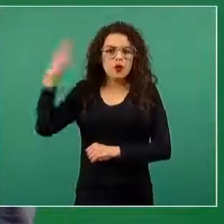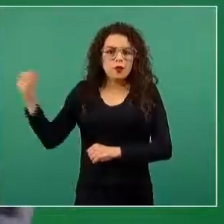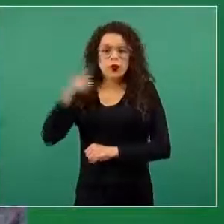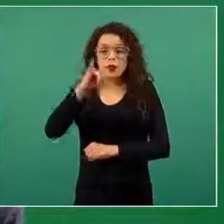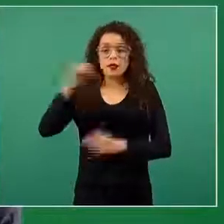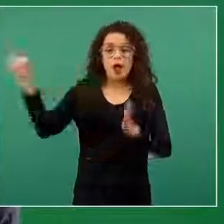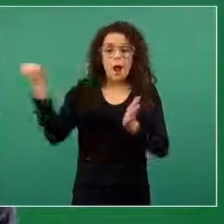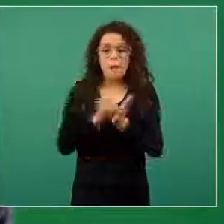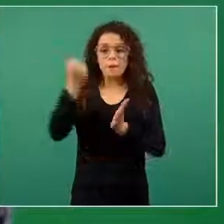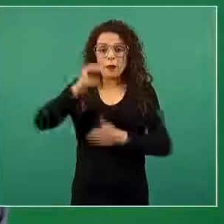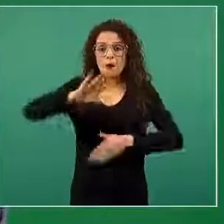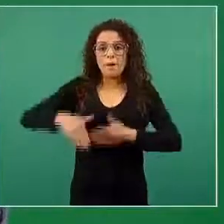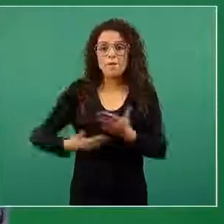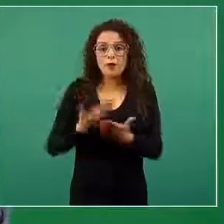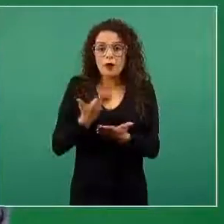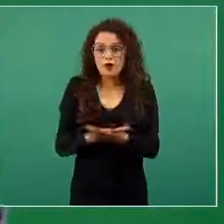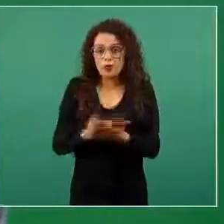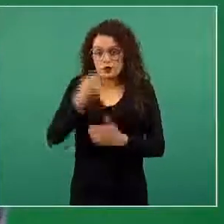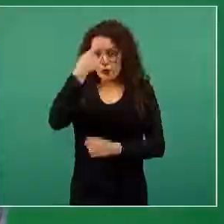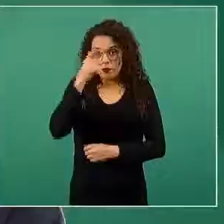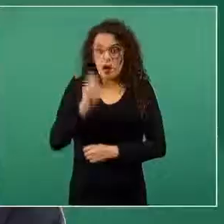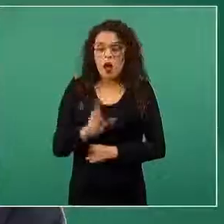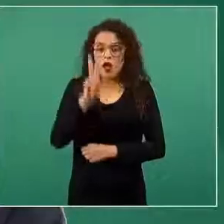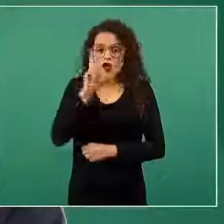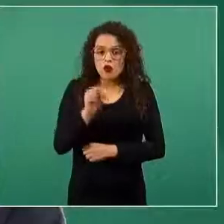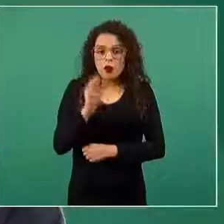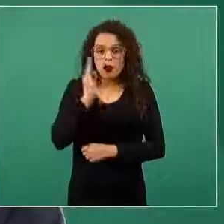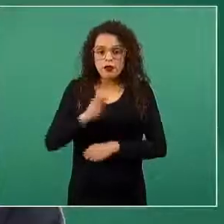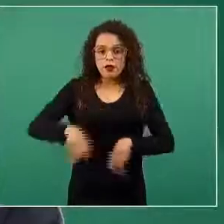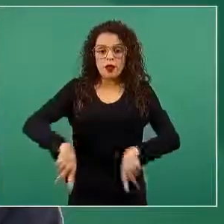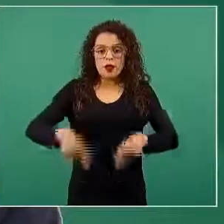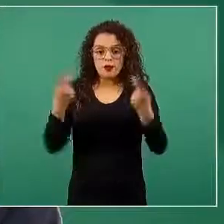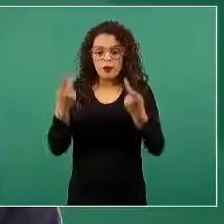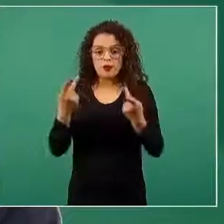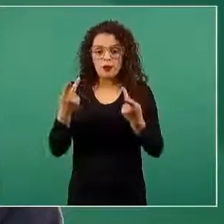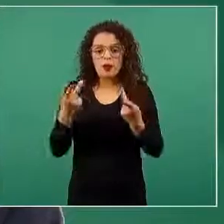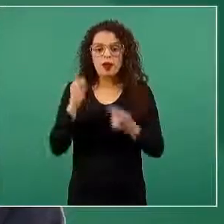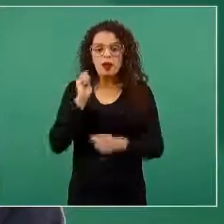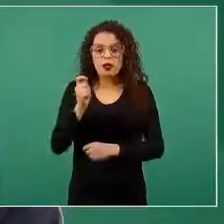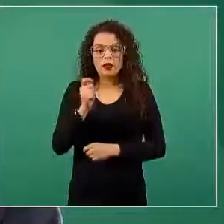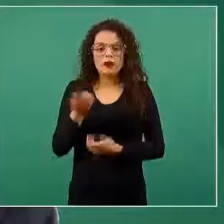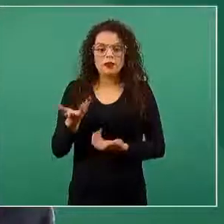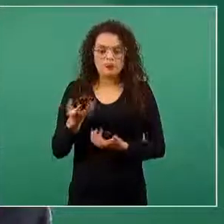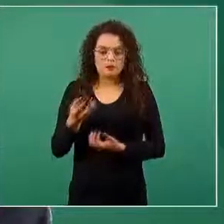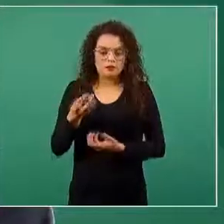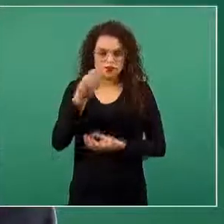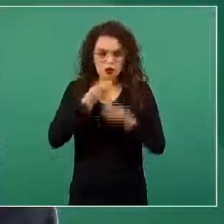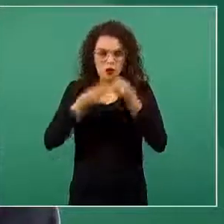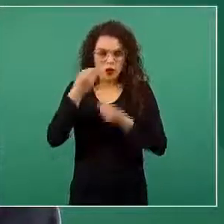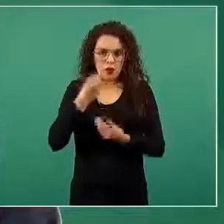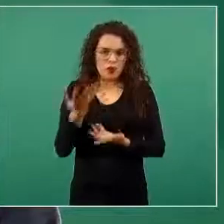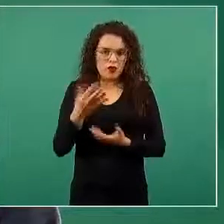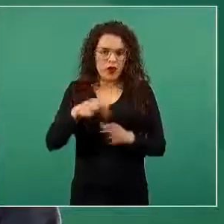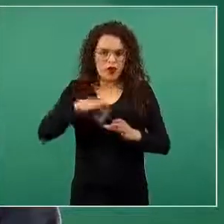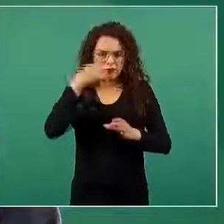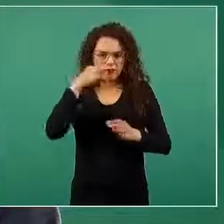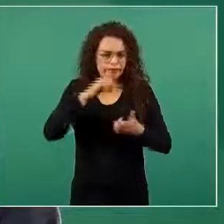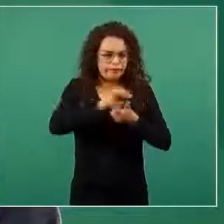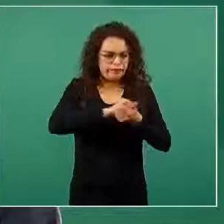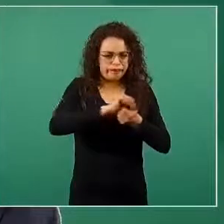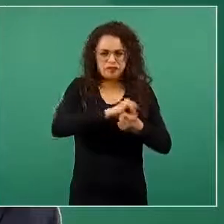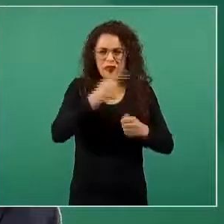para no permitir la venta de productos industrializados en escuelas. Y destacamos que el enfoque de